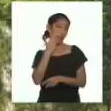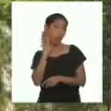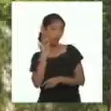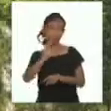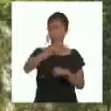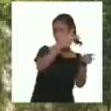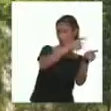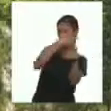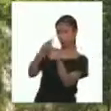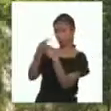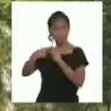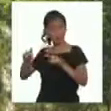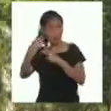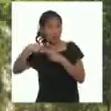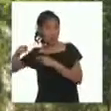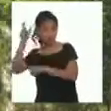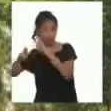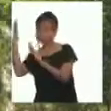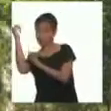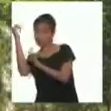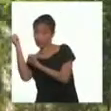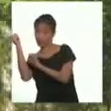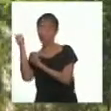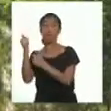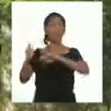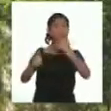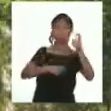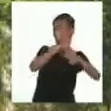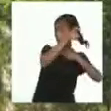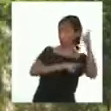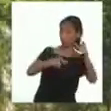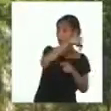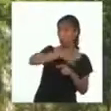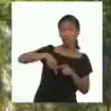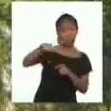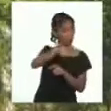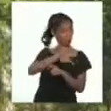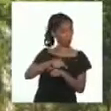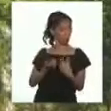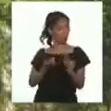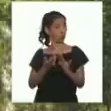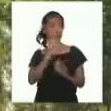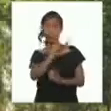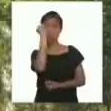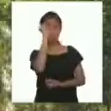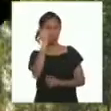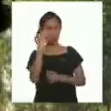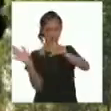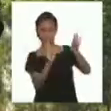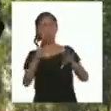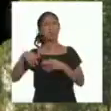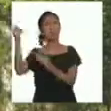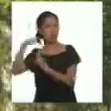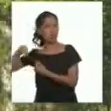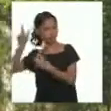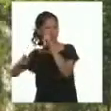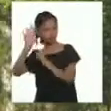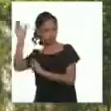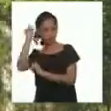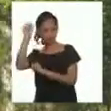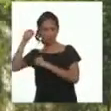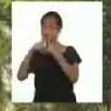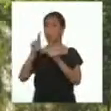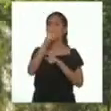otros. Con excepción de los españoles, el resto de grupos sociales no tenían muchos derechos o